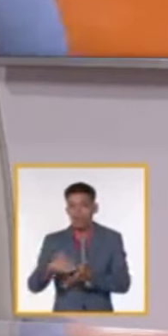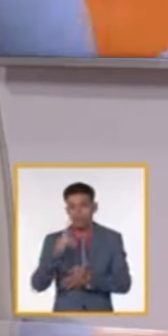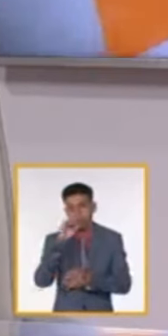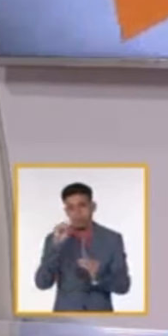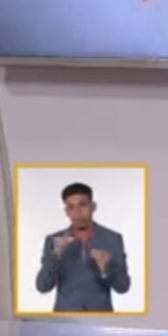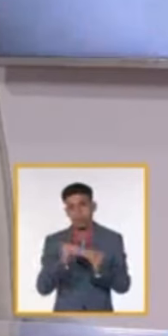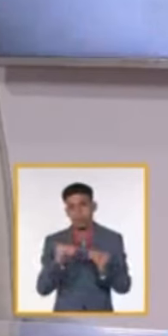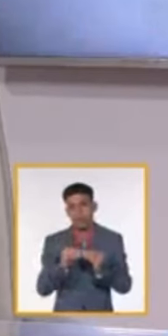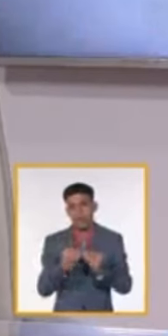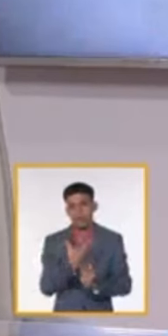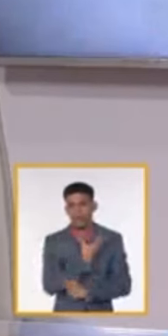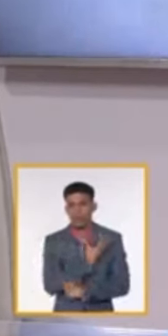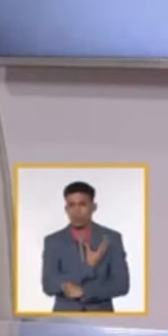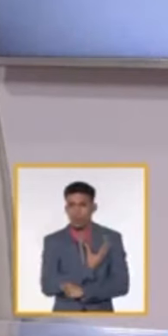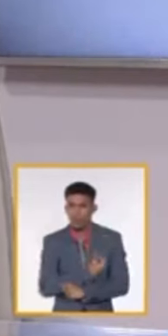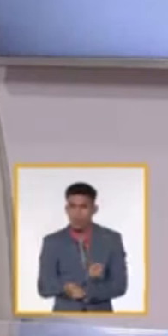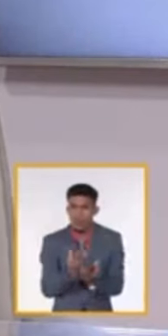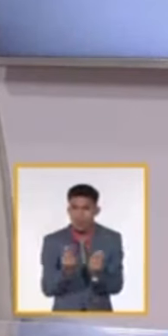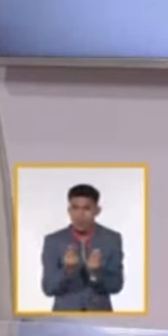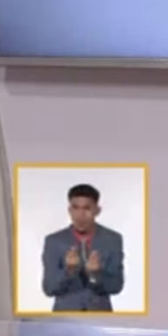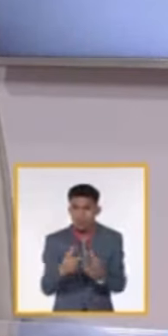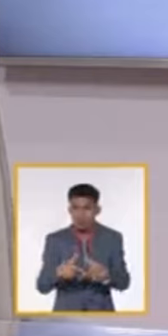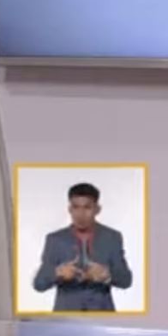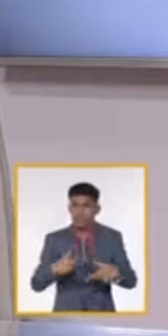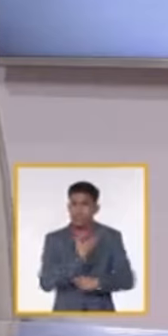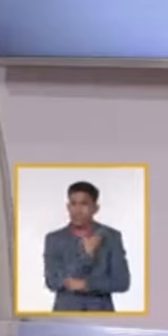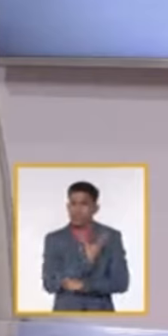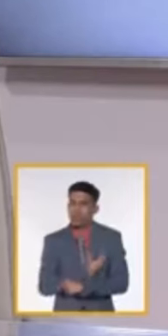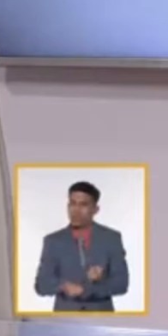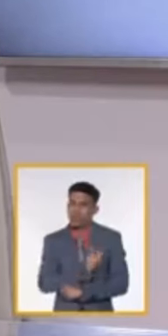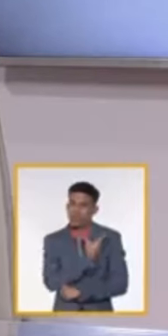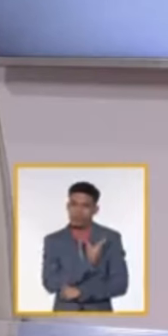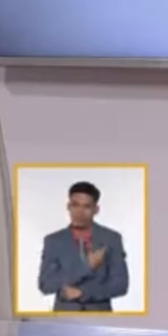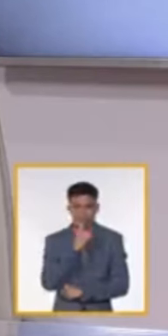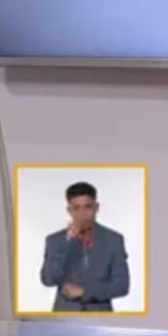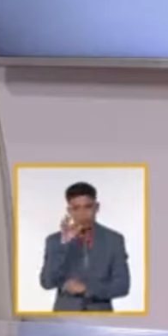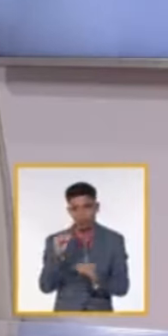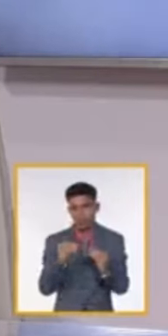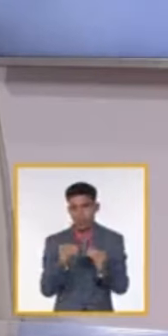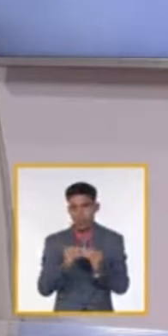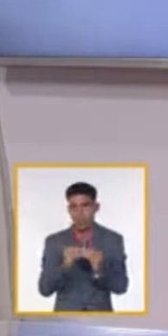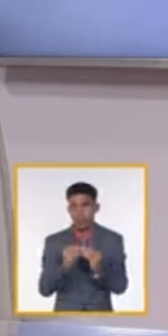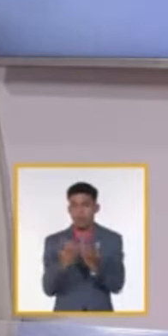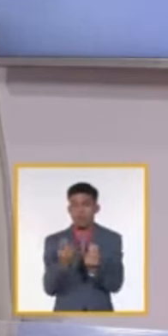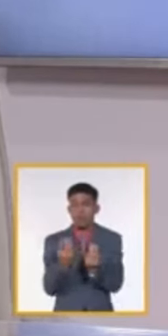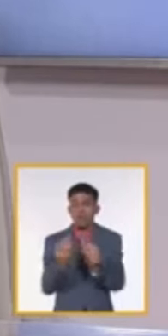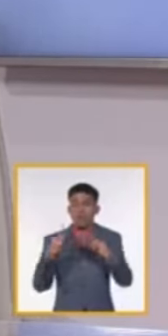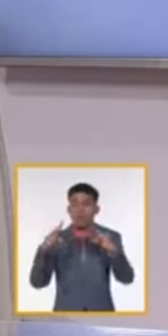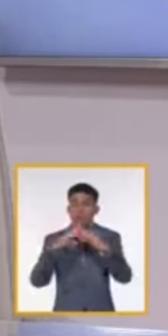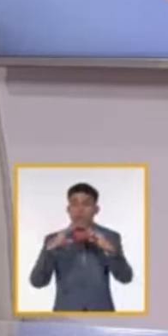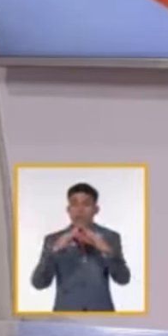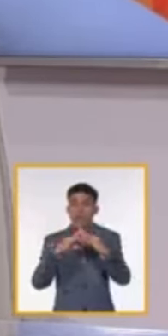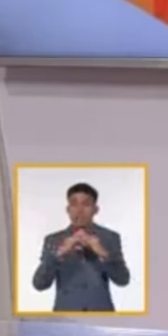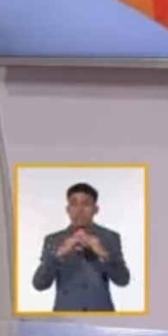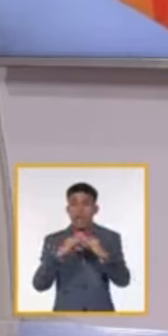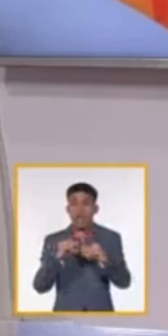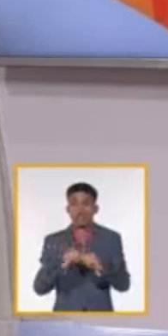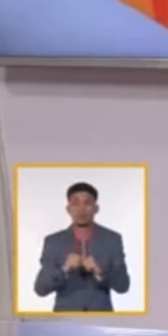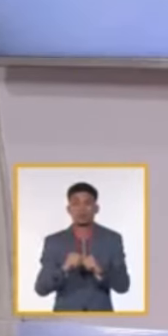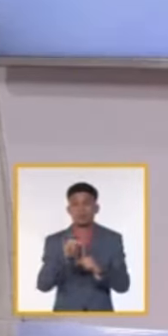ver más masacres y no queremos ver más destrucción de los servicios